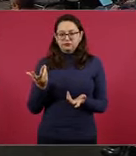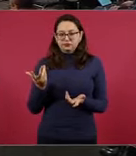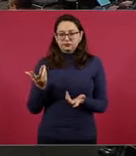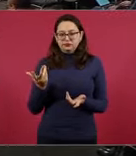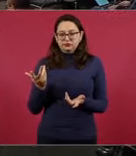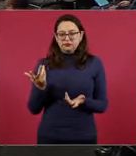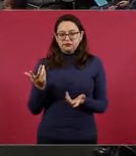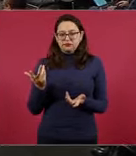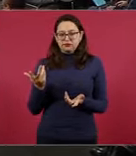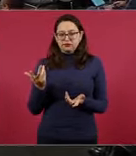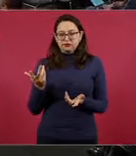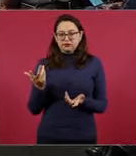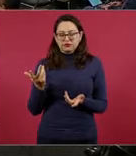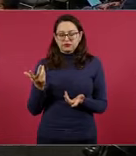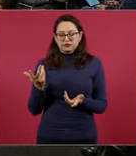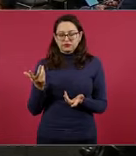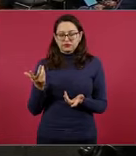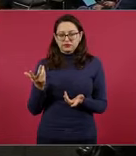lo de